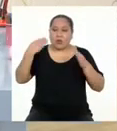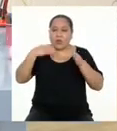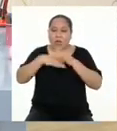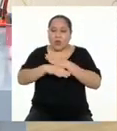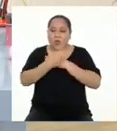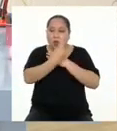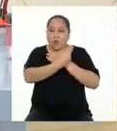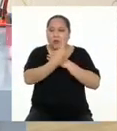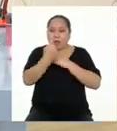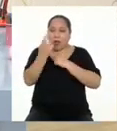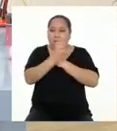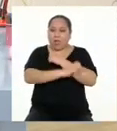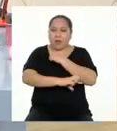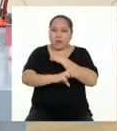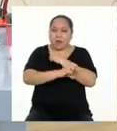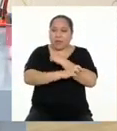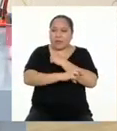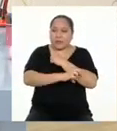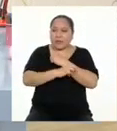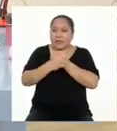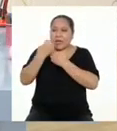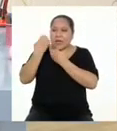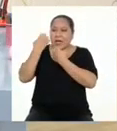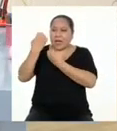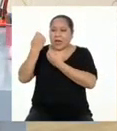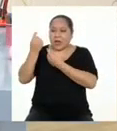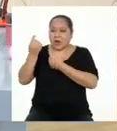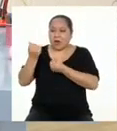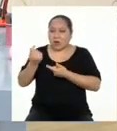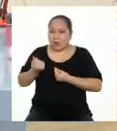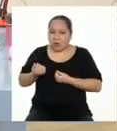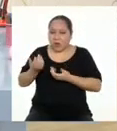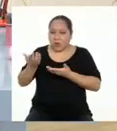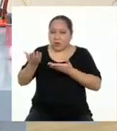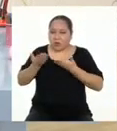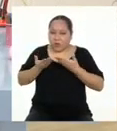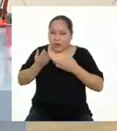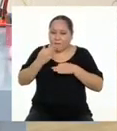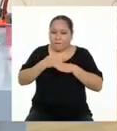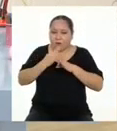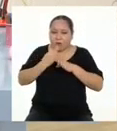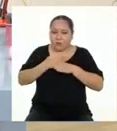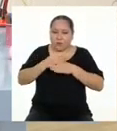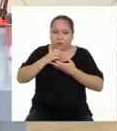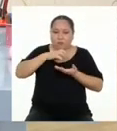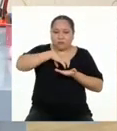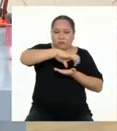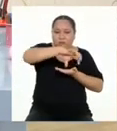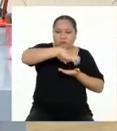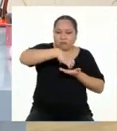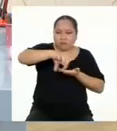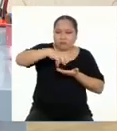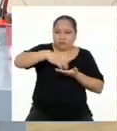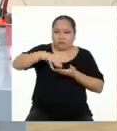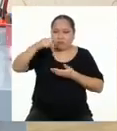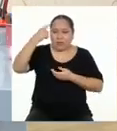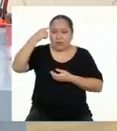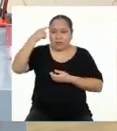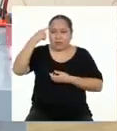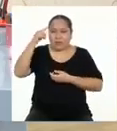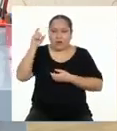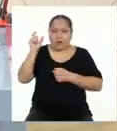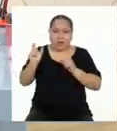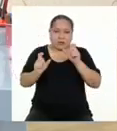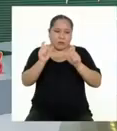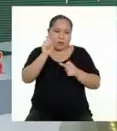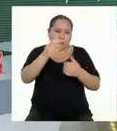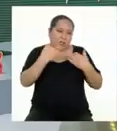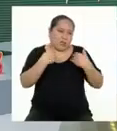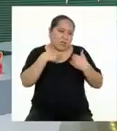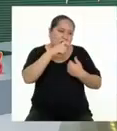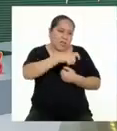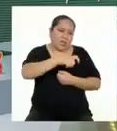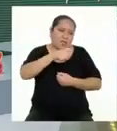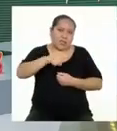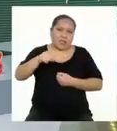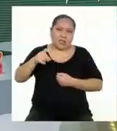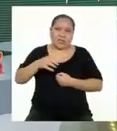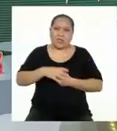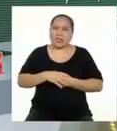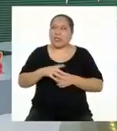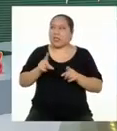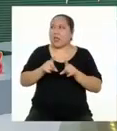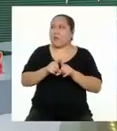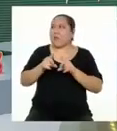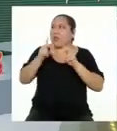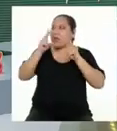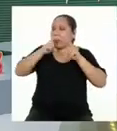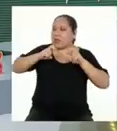la economía nos da algunas herramientas para distribuirlos mejor, considerando que la gente tiene necesidades. También